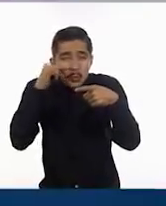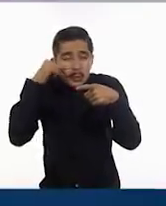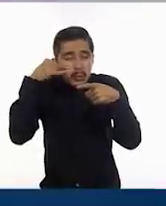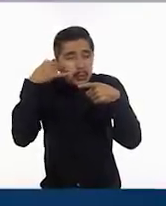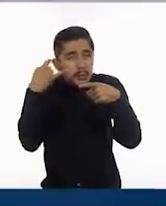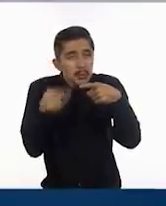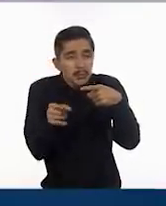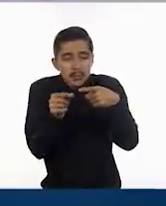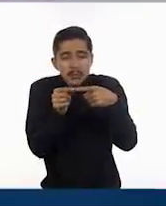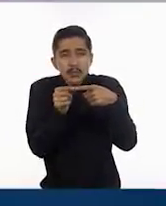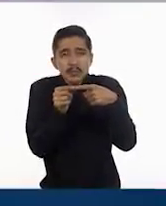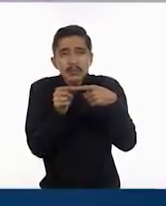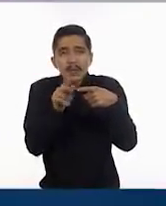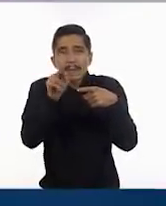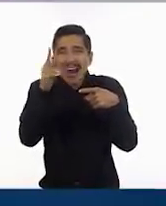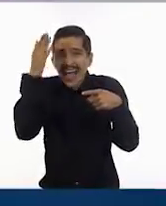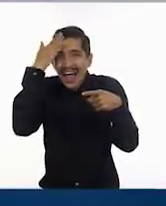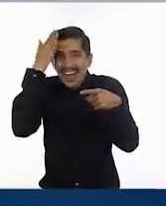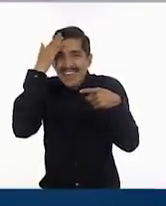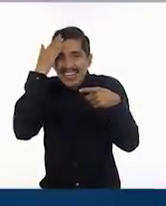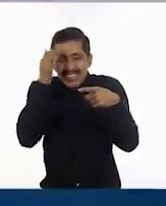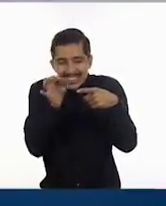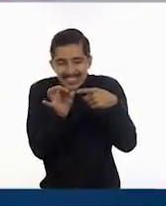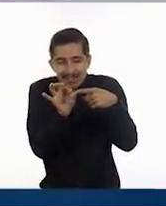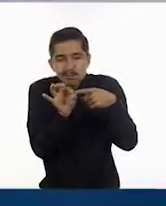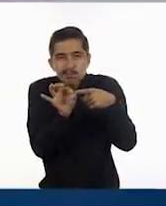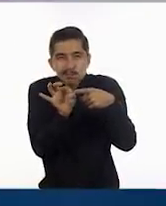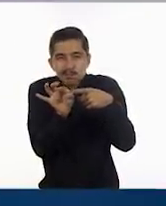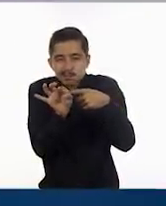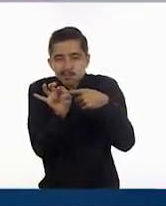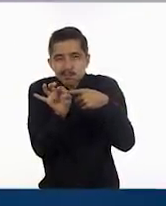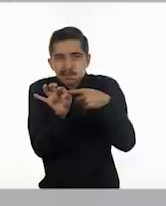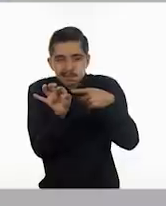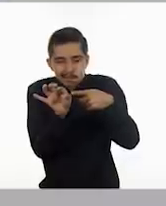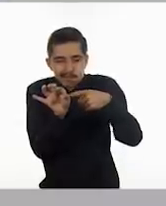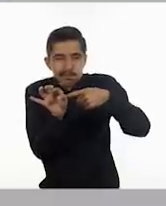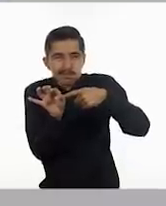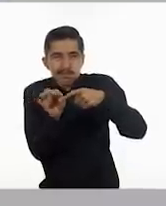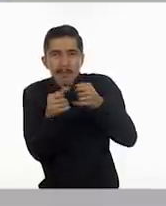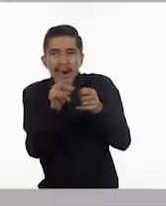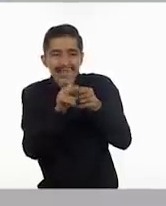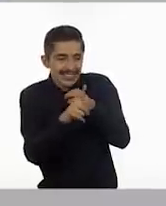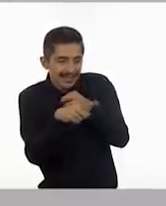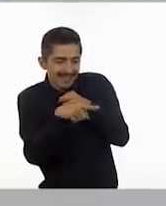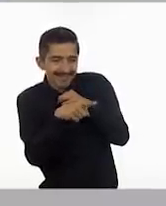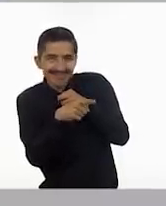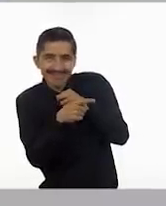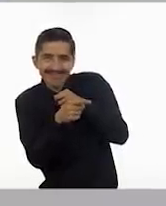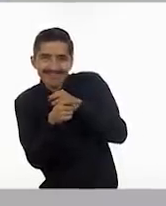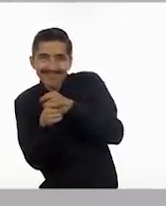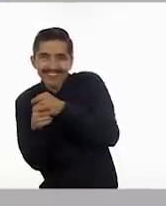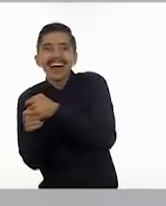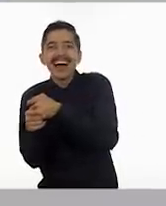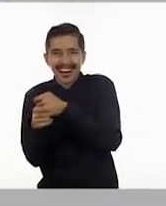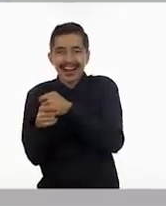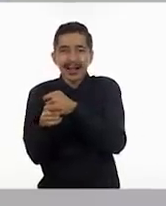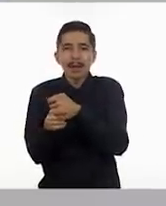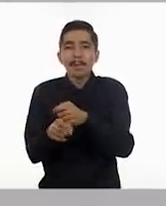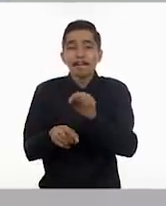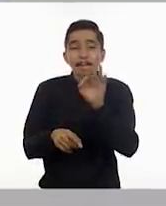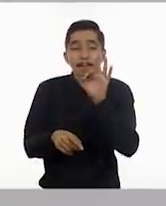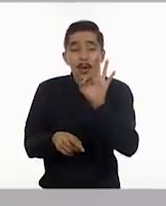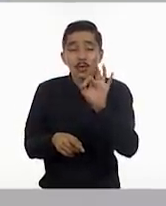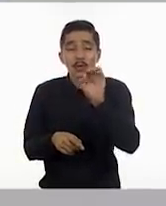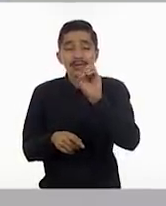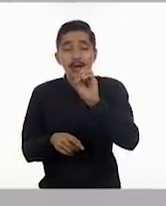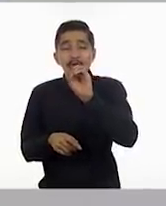esta forma como de cabecita con una colita. La cabeza mide aproximadamente